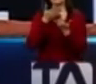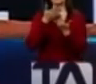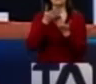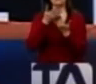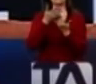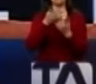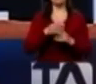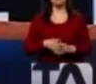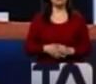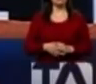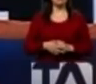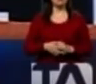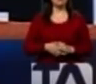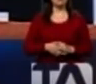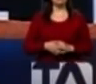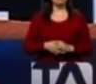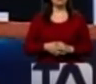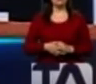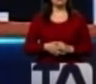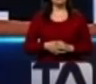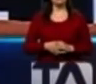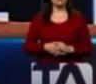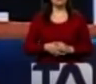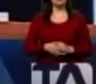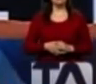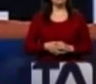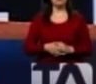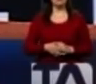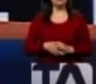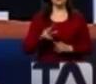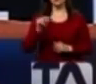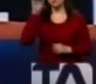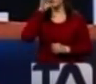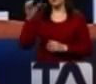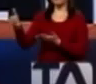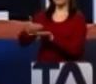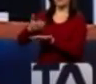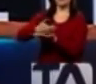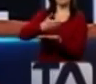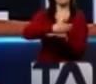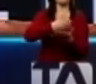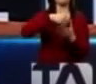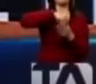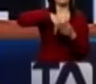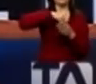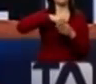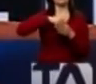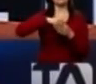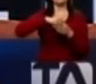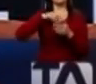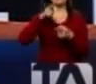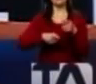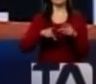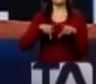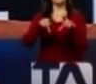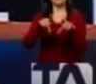dinero, pero no lo tengo. Entonces, estoy haciendo de todo por recaudar ese dinero. Yo no puedo permitir que la falta de